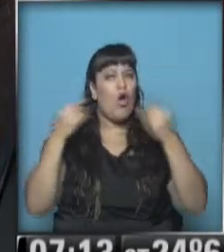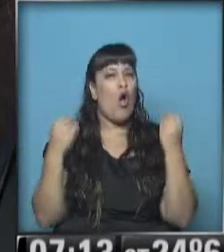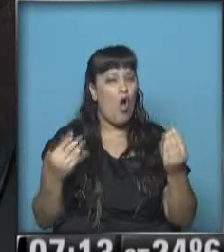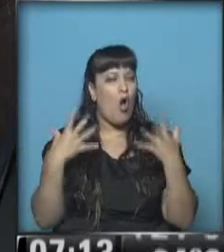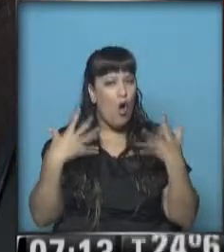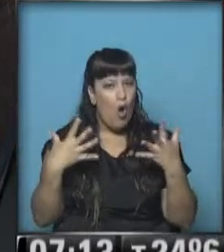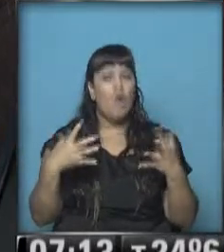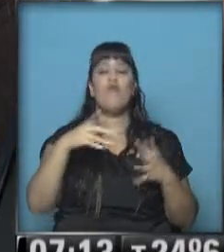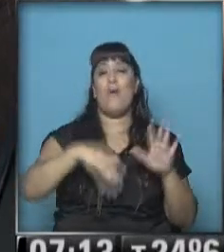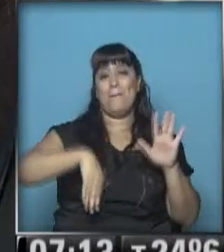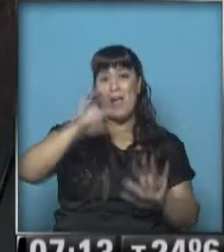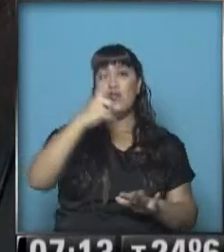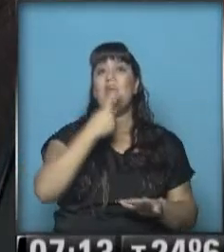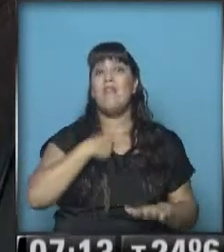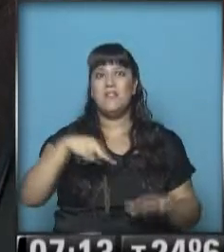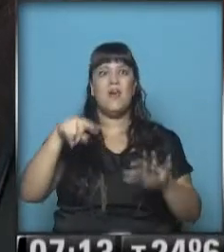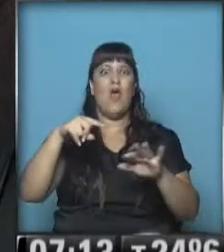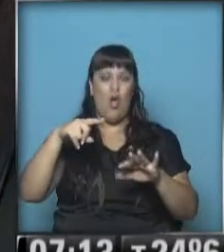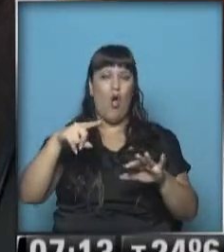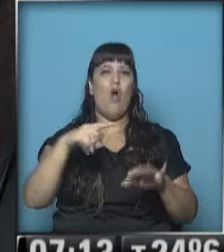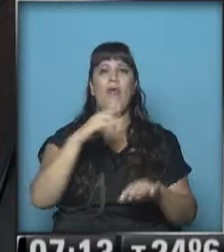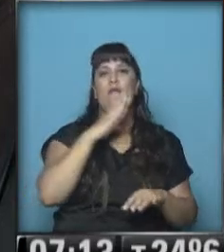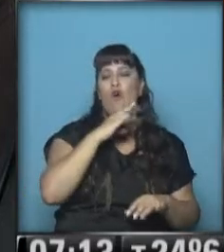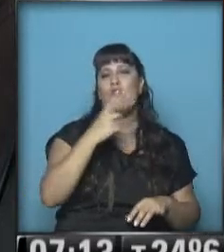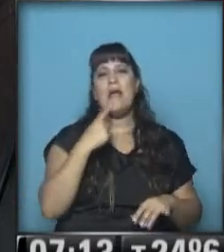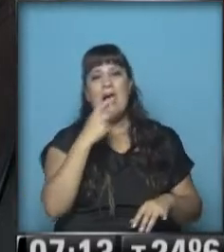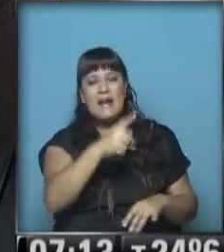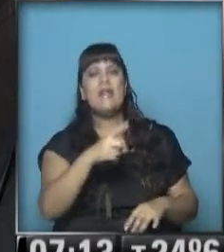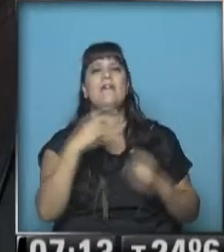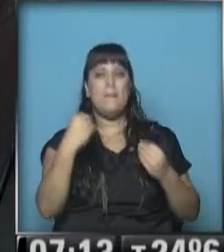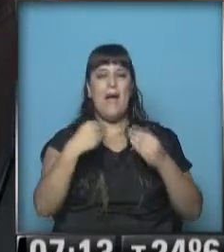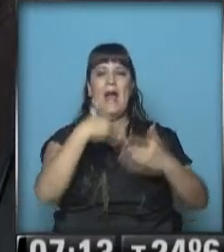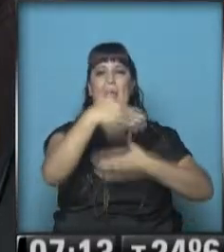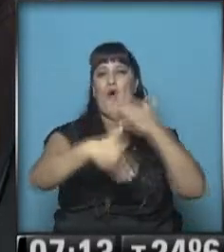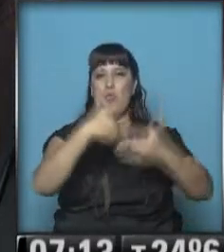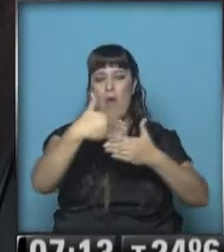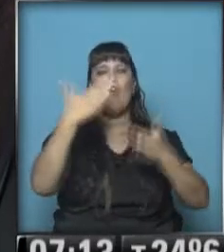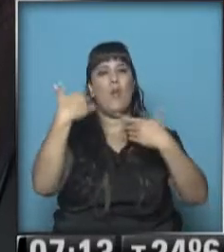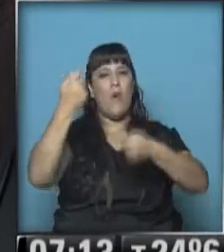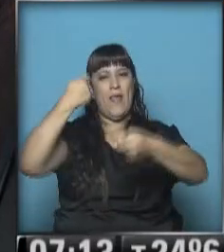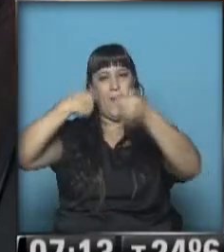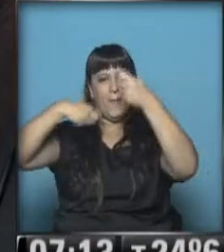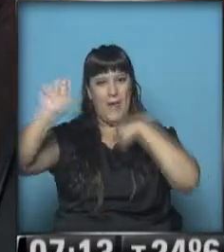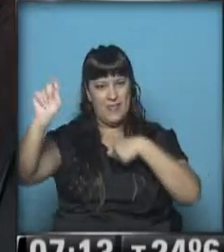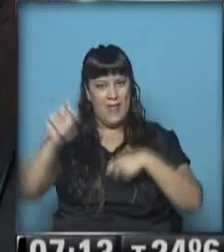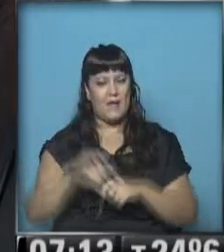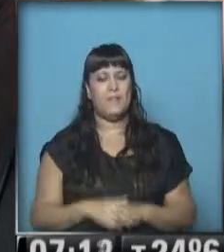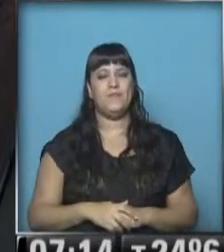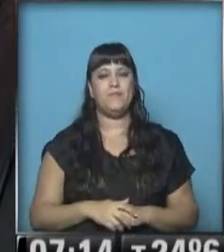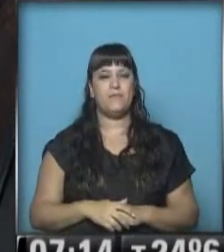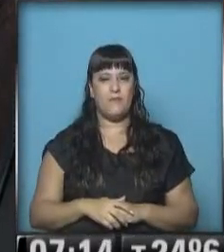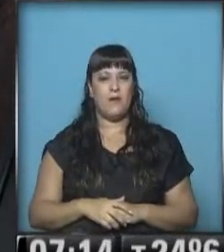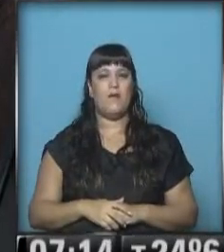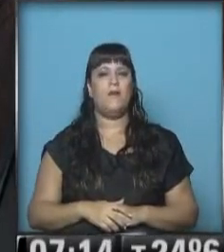al deseo de la mayoría de los clubes grandes, hablo, de reducir cuanto antes la cantidad de clubes